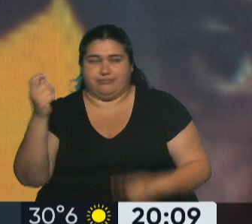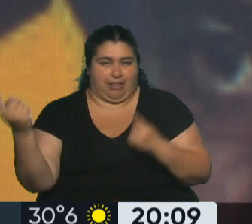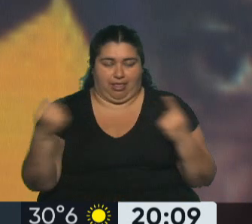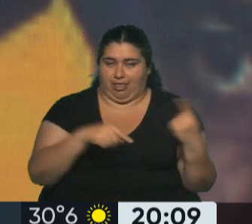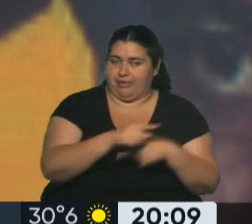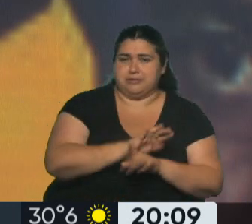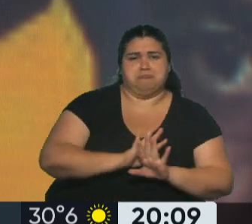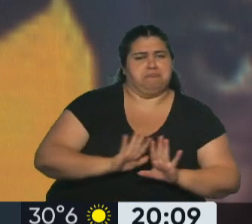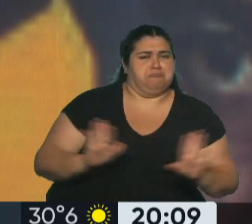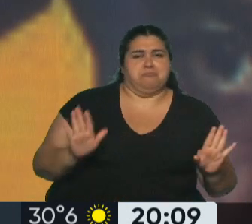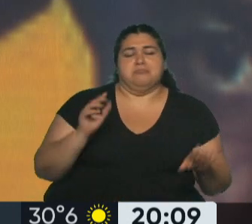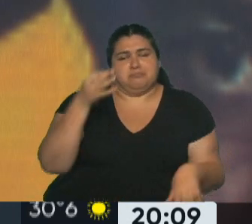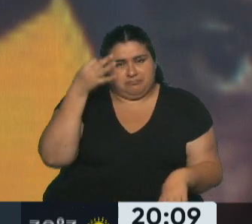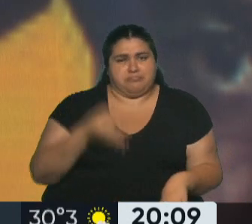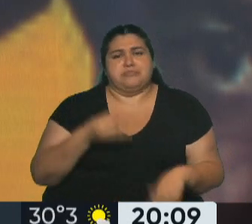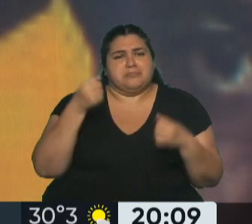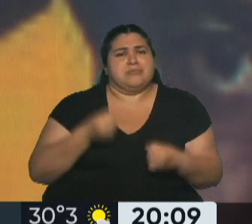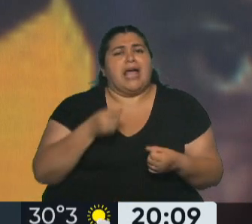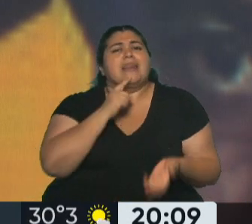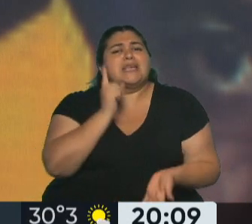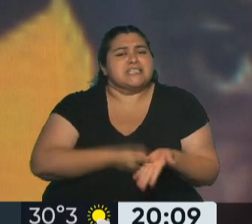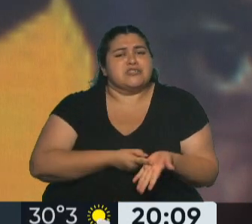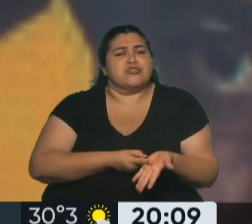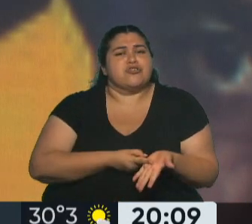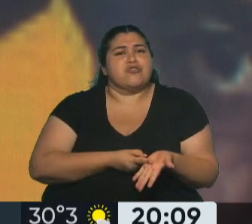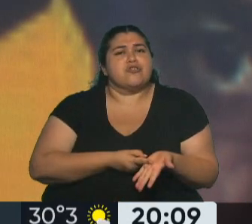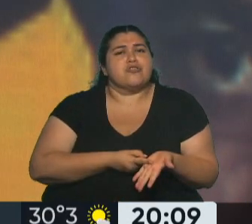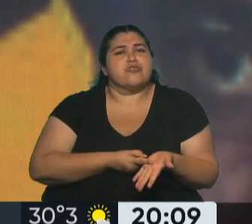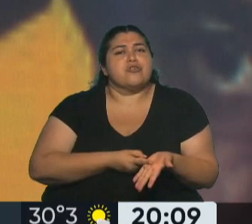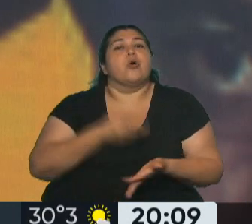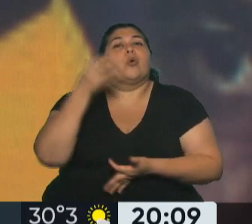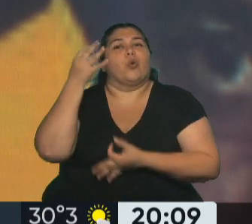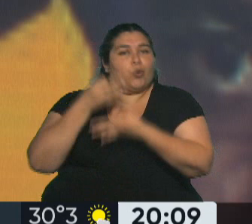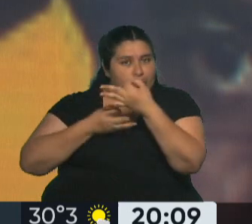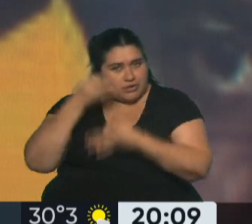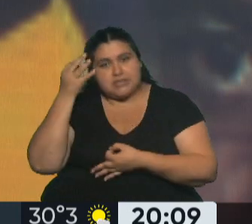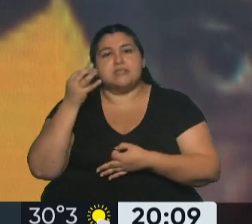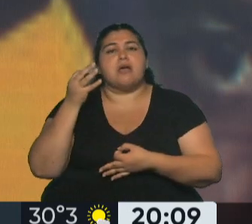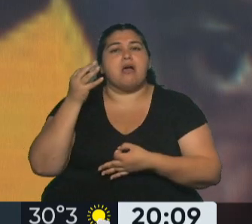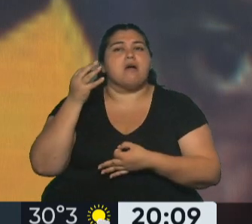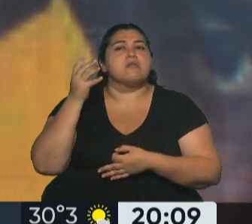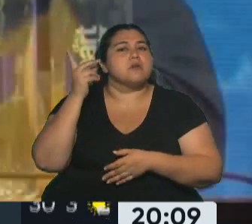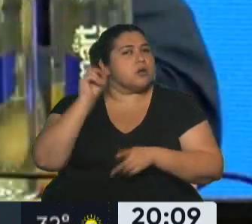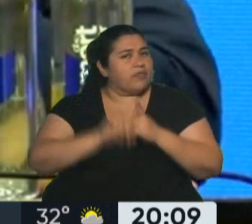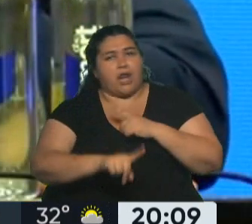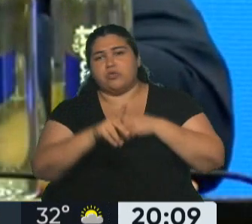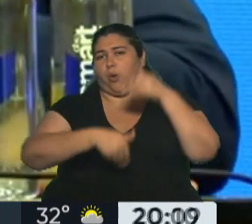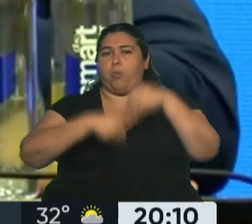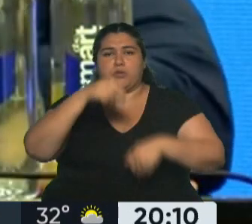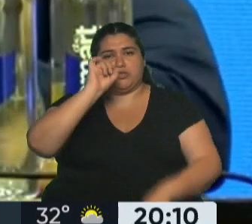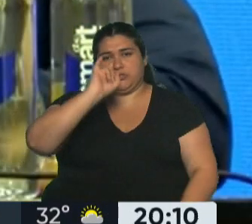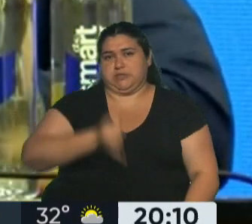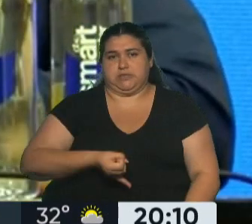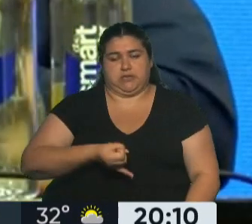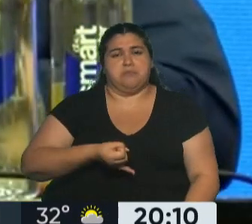mente eh decide e la corte que vayan a votación Más allá del